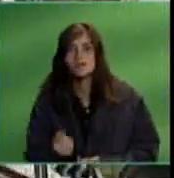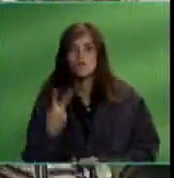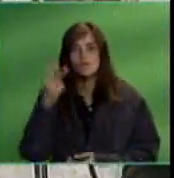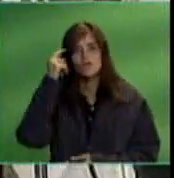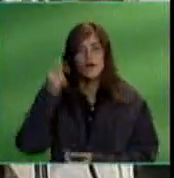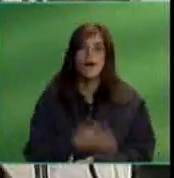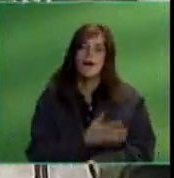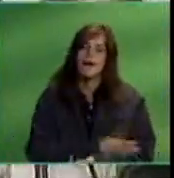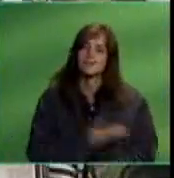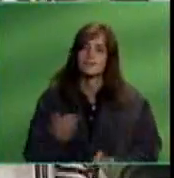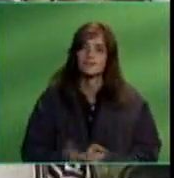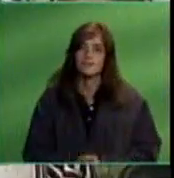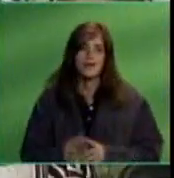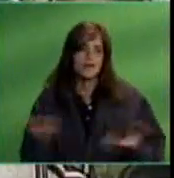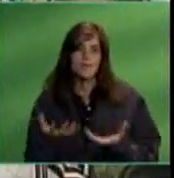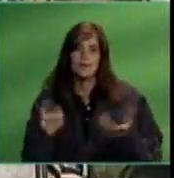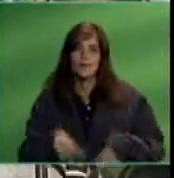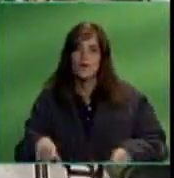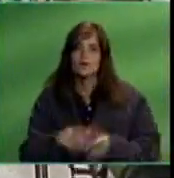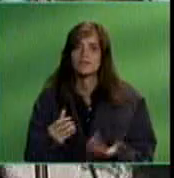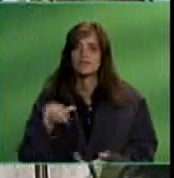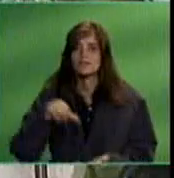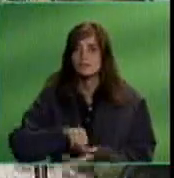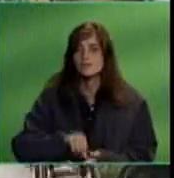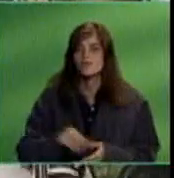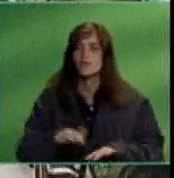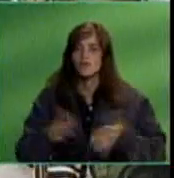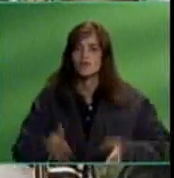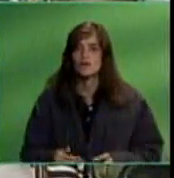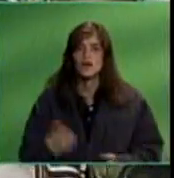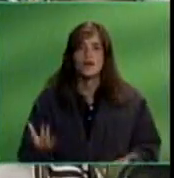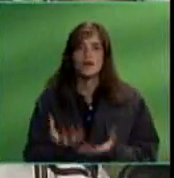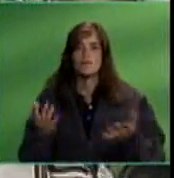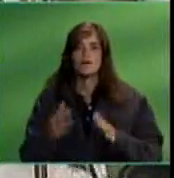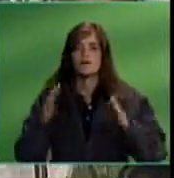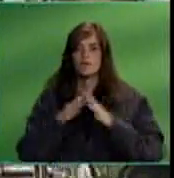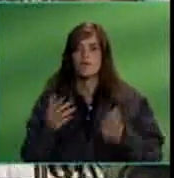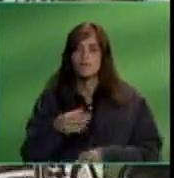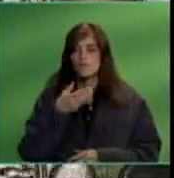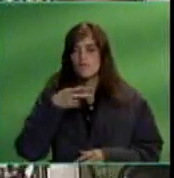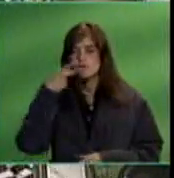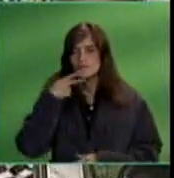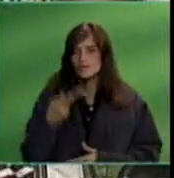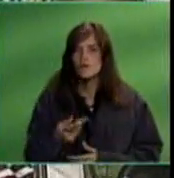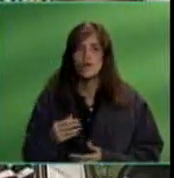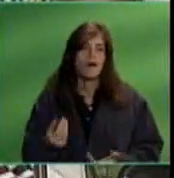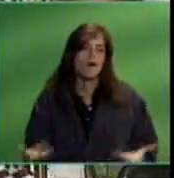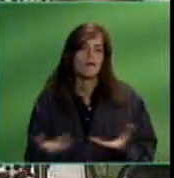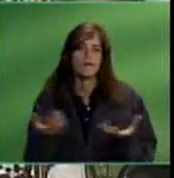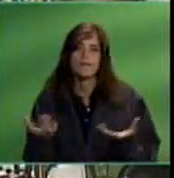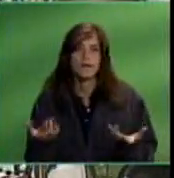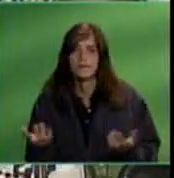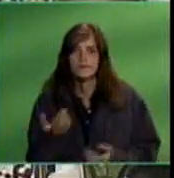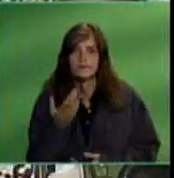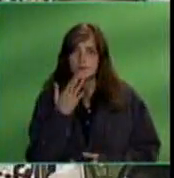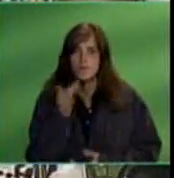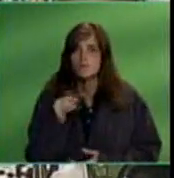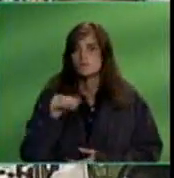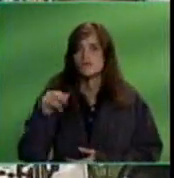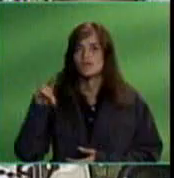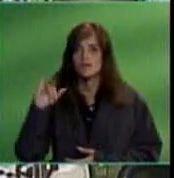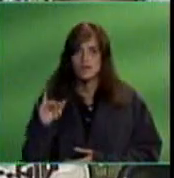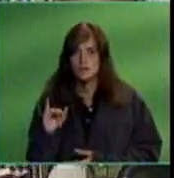anteriores a quemar los centros electorales a quemar las casas del partido a quemar eh los